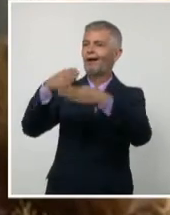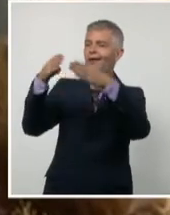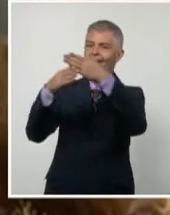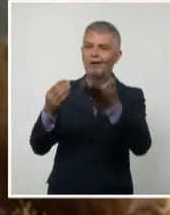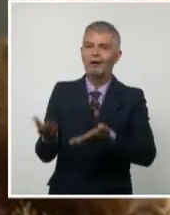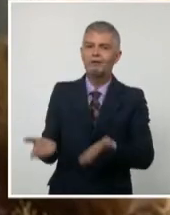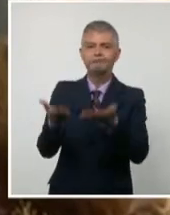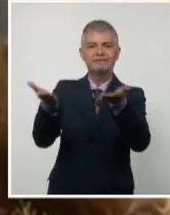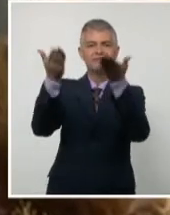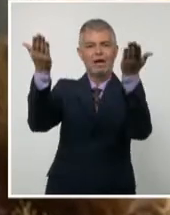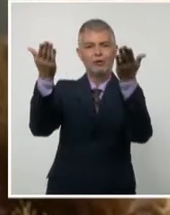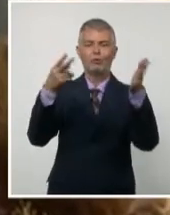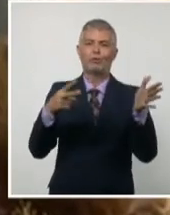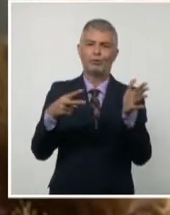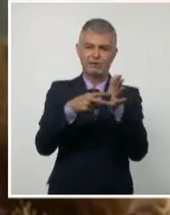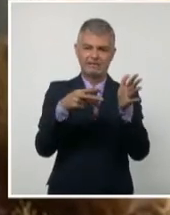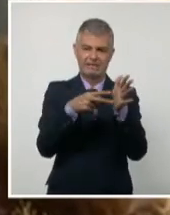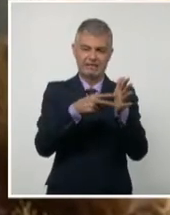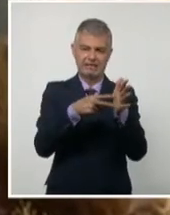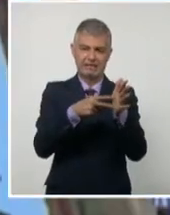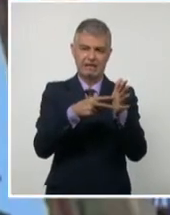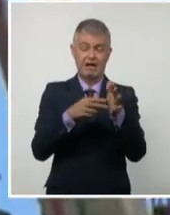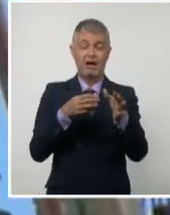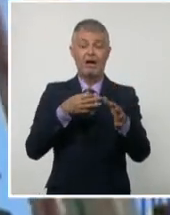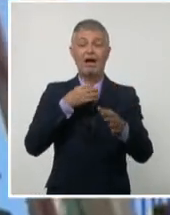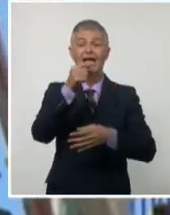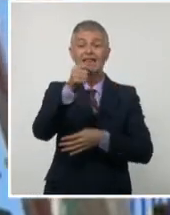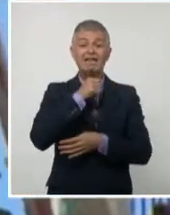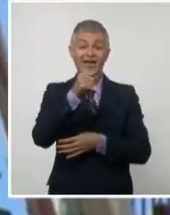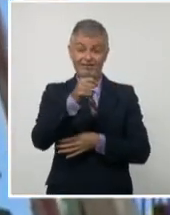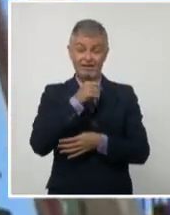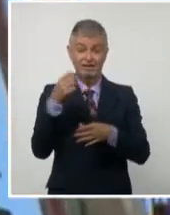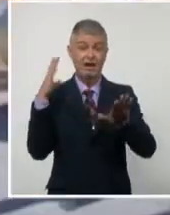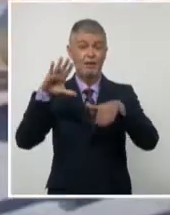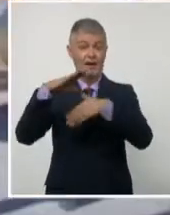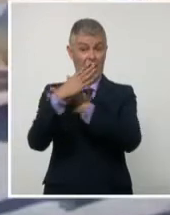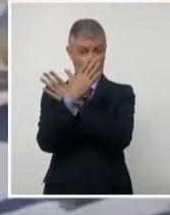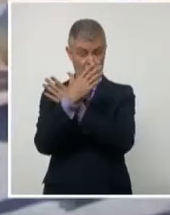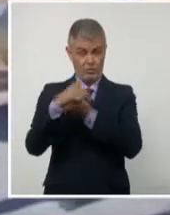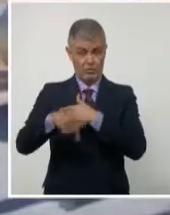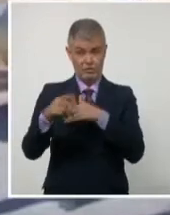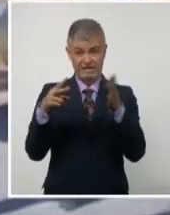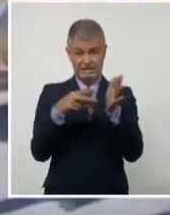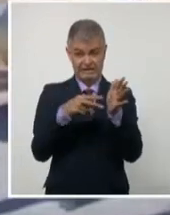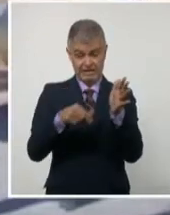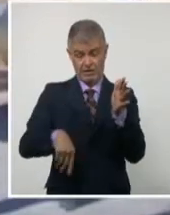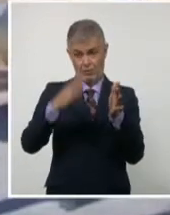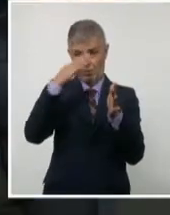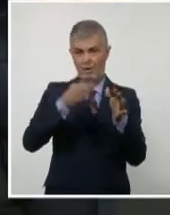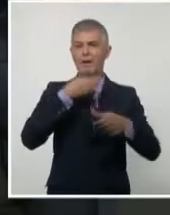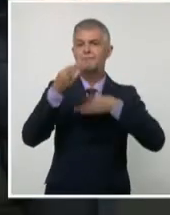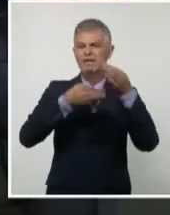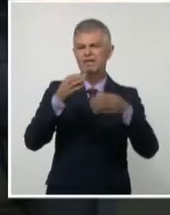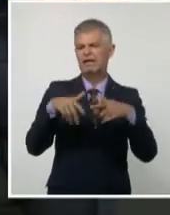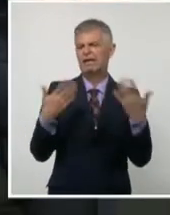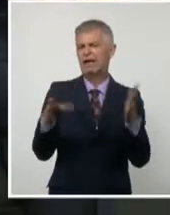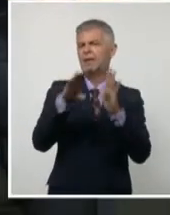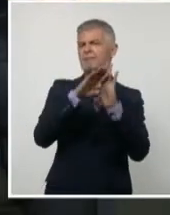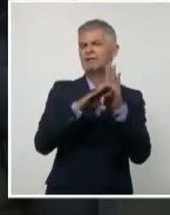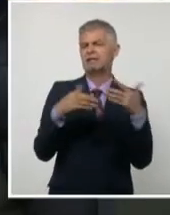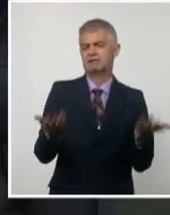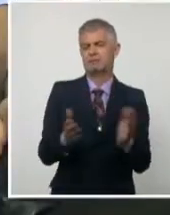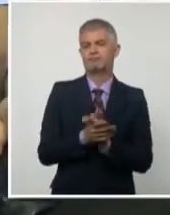En entrevista con nuestro noticiero, el embajador de Siria en Cuba, Dr. Idris Maya, explicó el trasfondo de esta medida. Esta ley